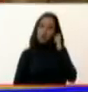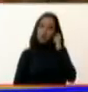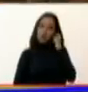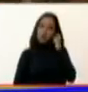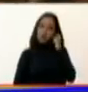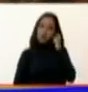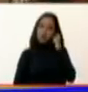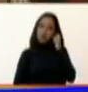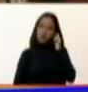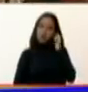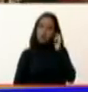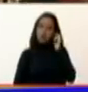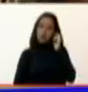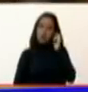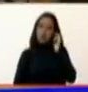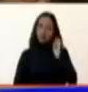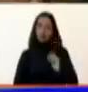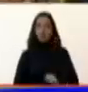Adelante.